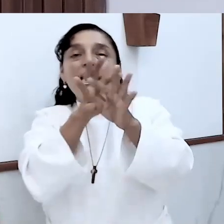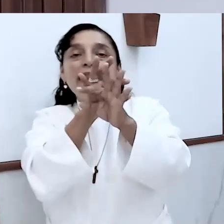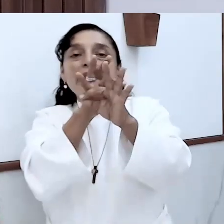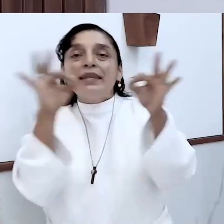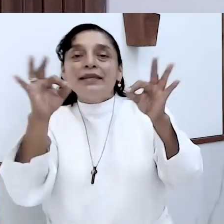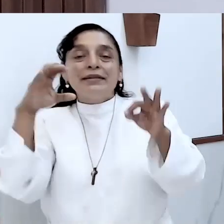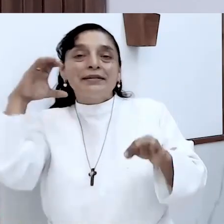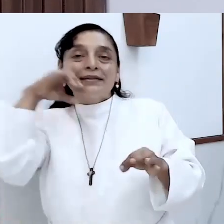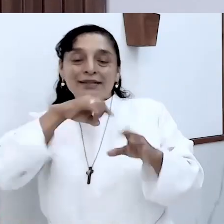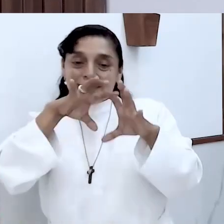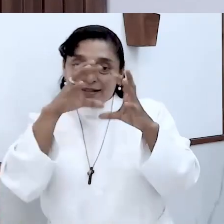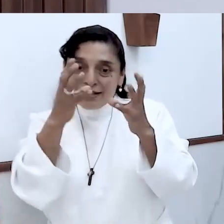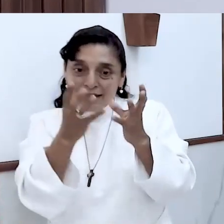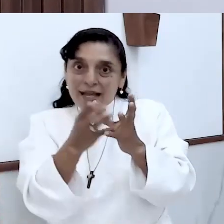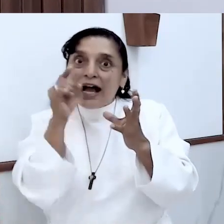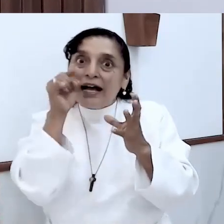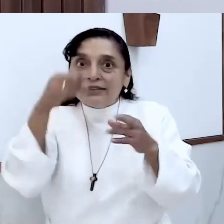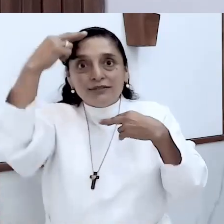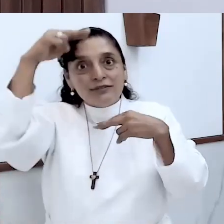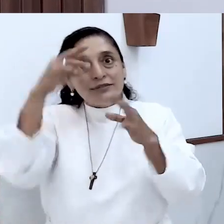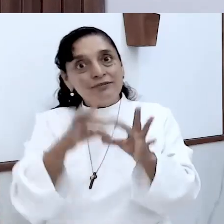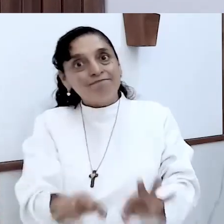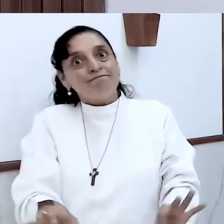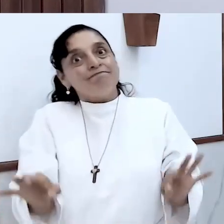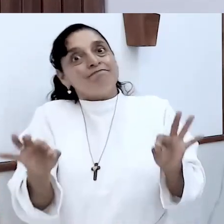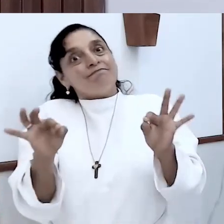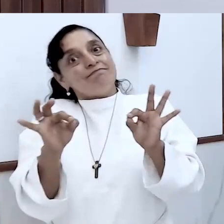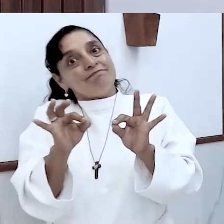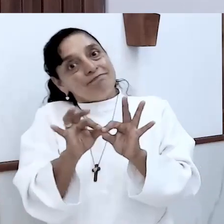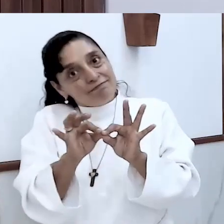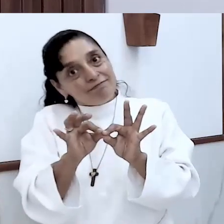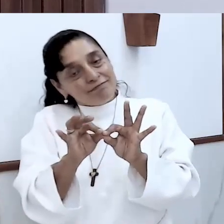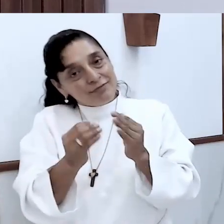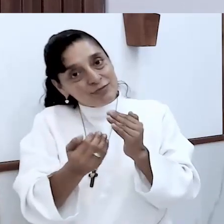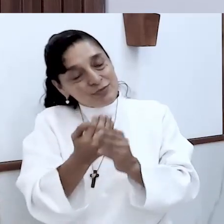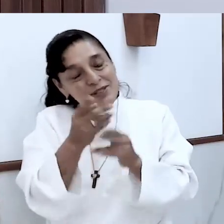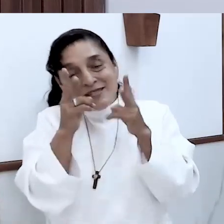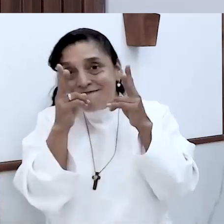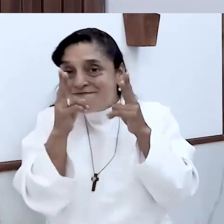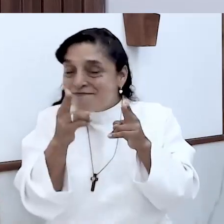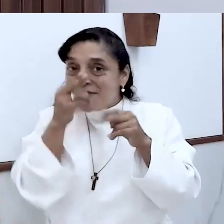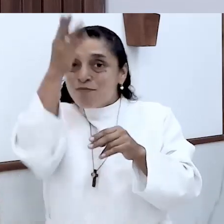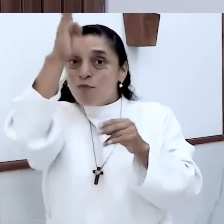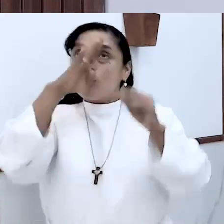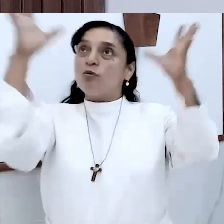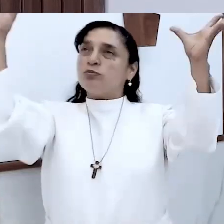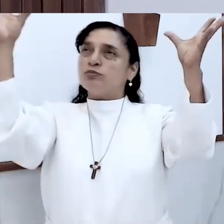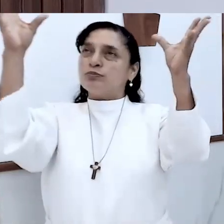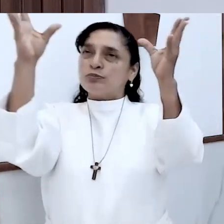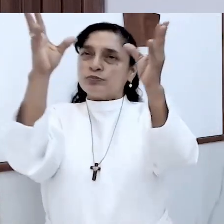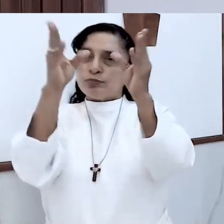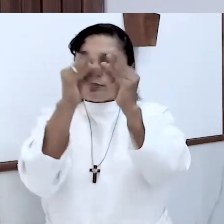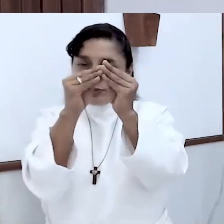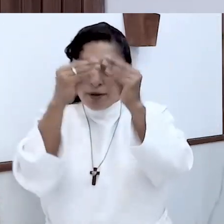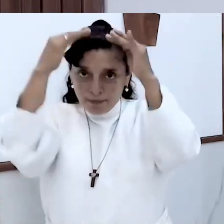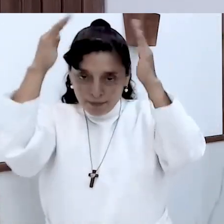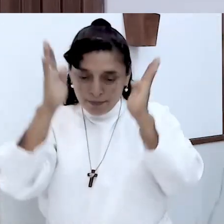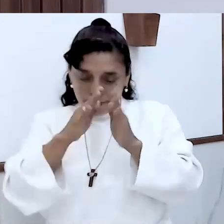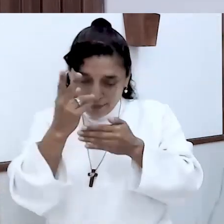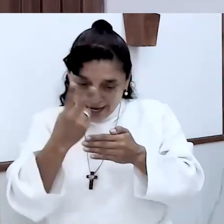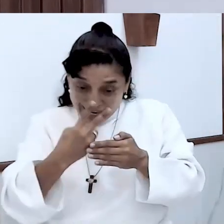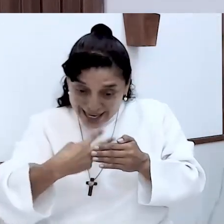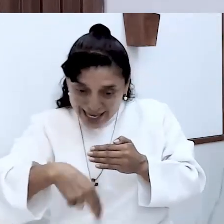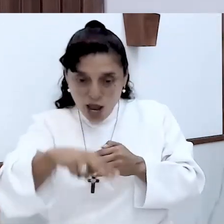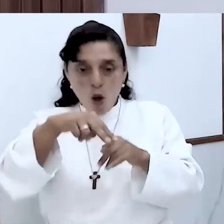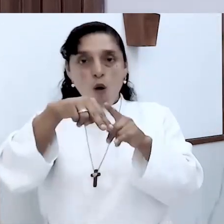mundo. Aquí está la gran novedad, hermanos. Es el mismo Dios que envía a su Hijo para que Él venga